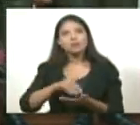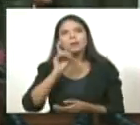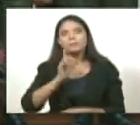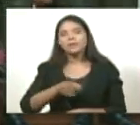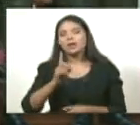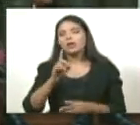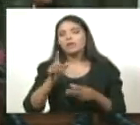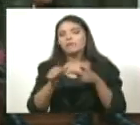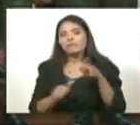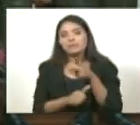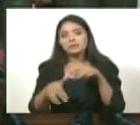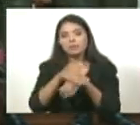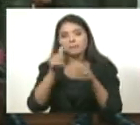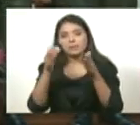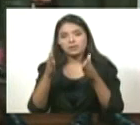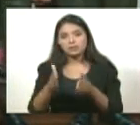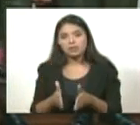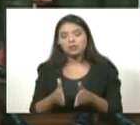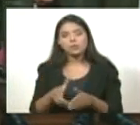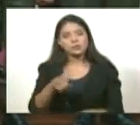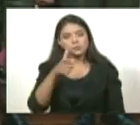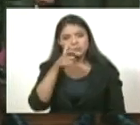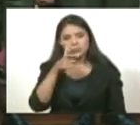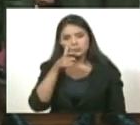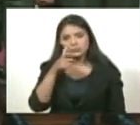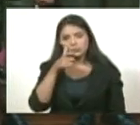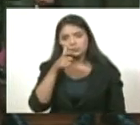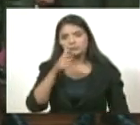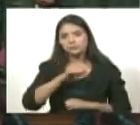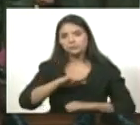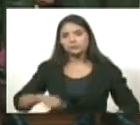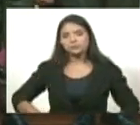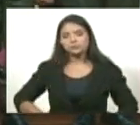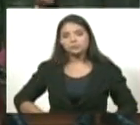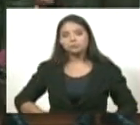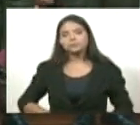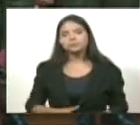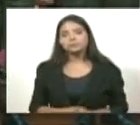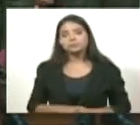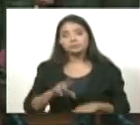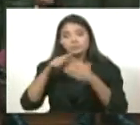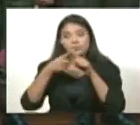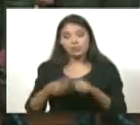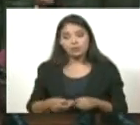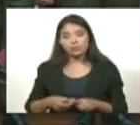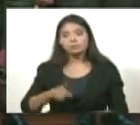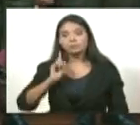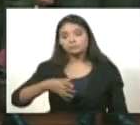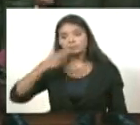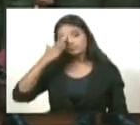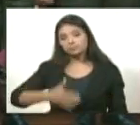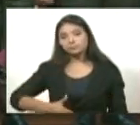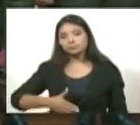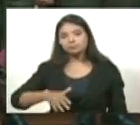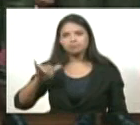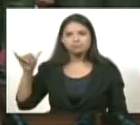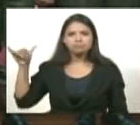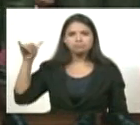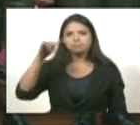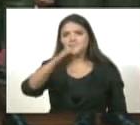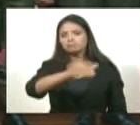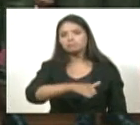compañeros viceministros, inspector general de la Fuerza Armada, contralor, comandante aeroespacial